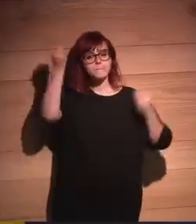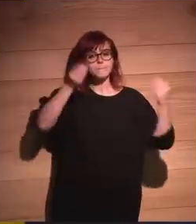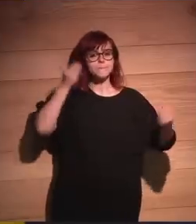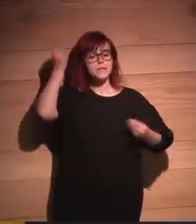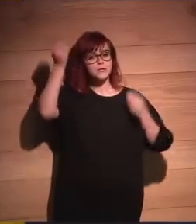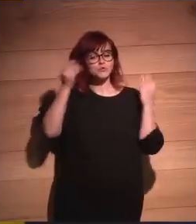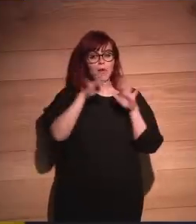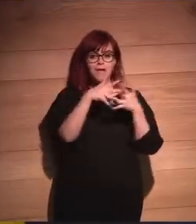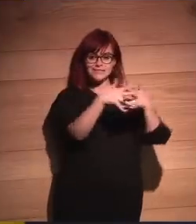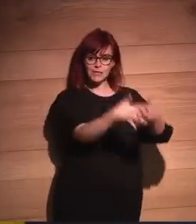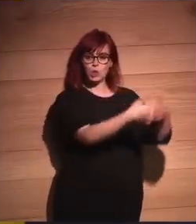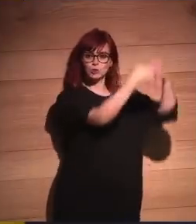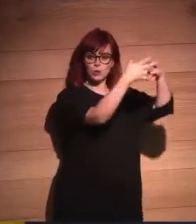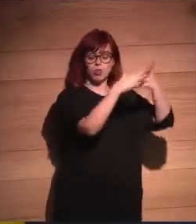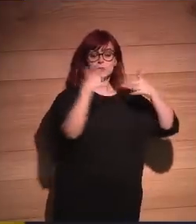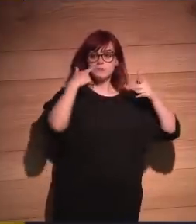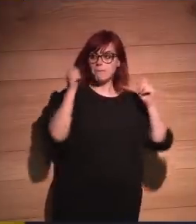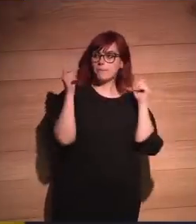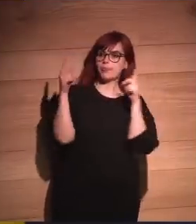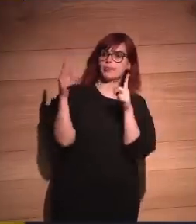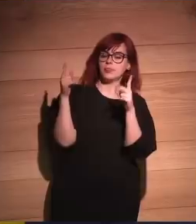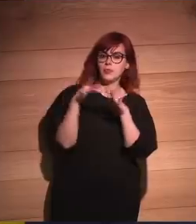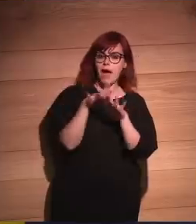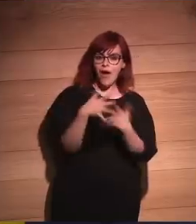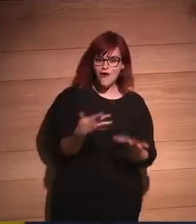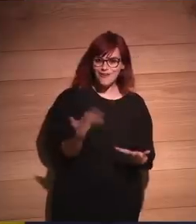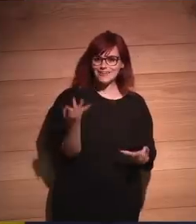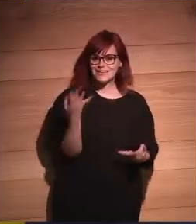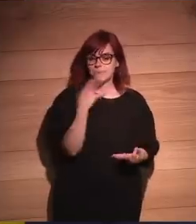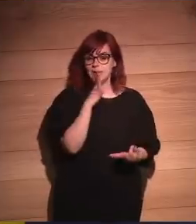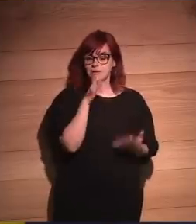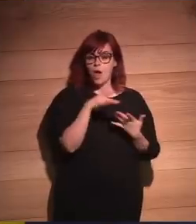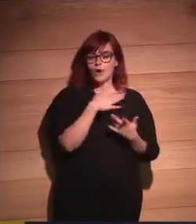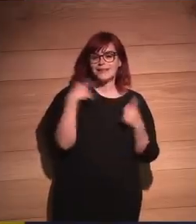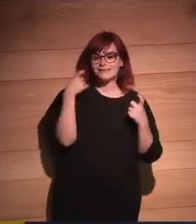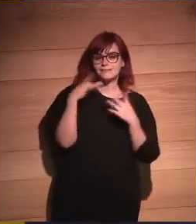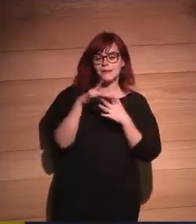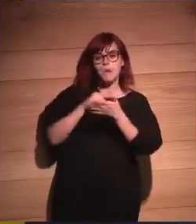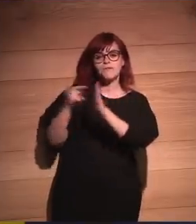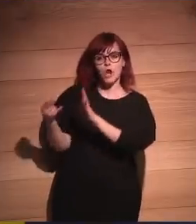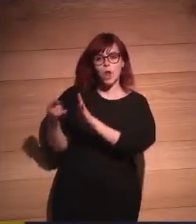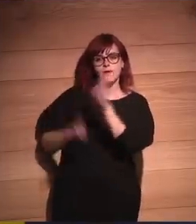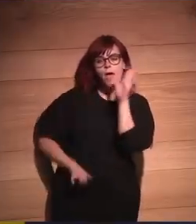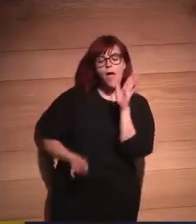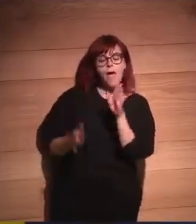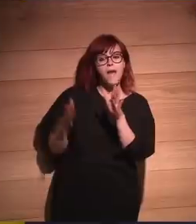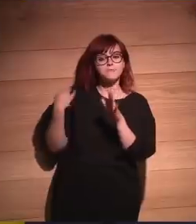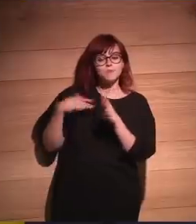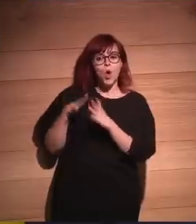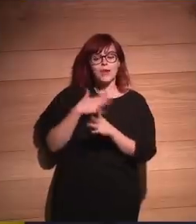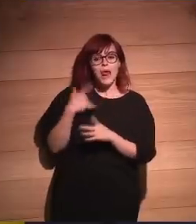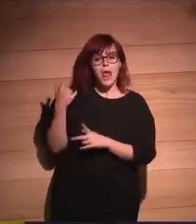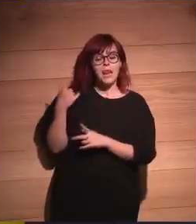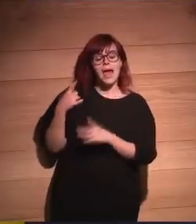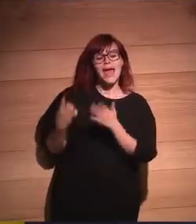momento donde Estados Unidos se da cuenta de lo que está ocurriendo e intenta frenar el ascenso tecnológico y geopolítico.